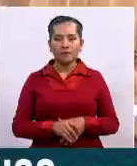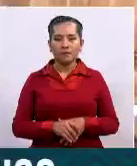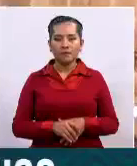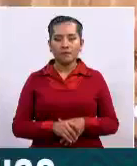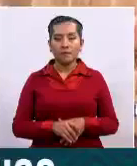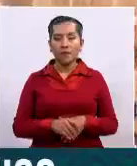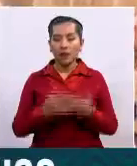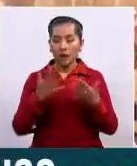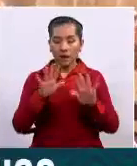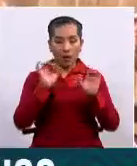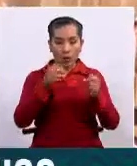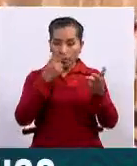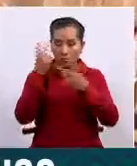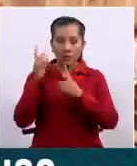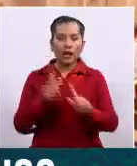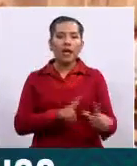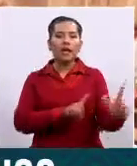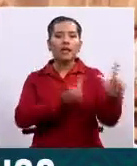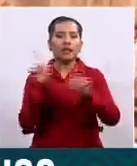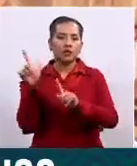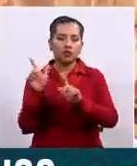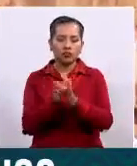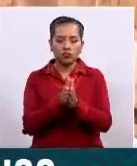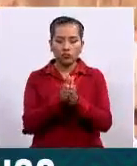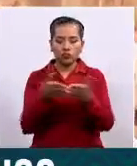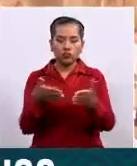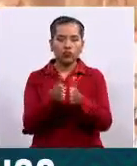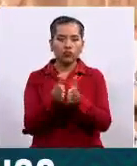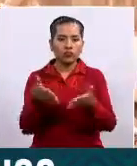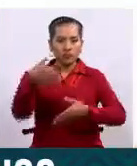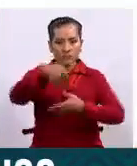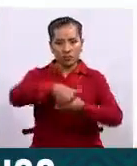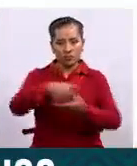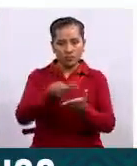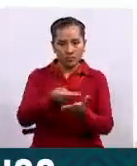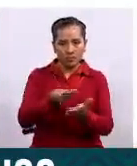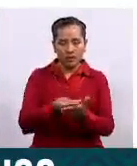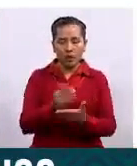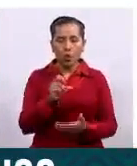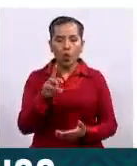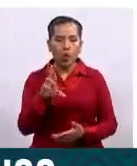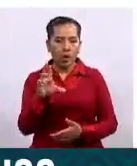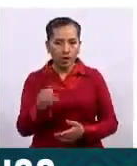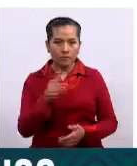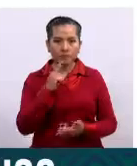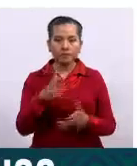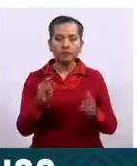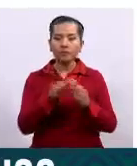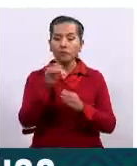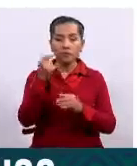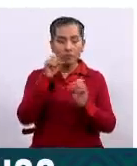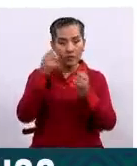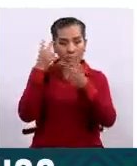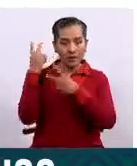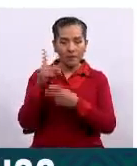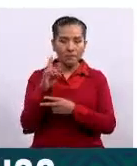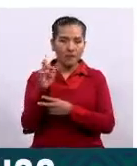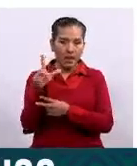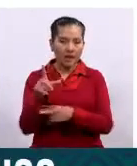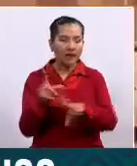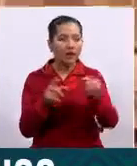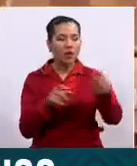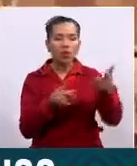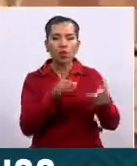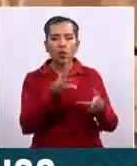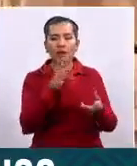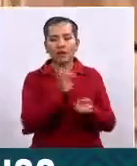Este ya es un producto terminado de una billetera de cuero. Este es de una piel y este es cuero